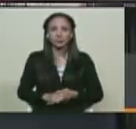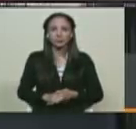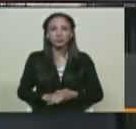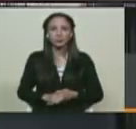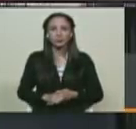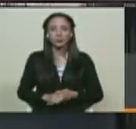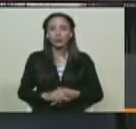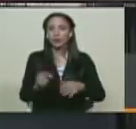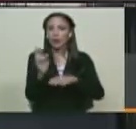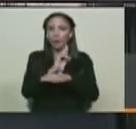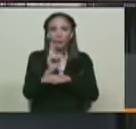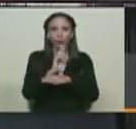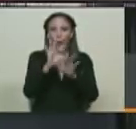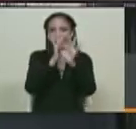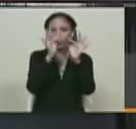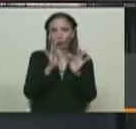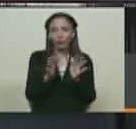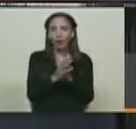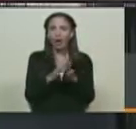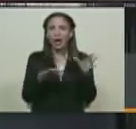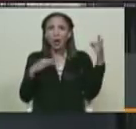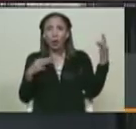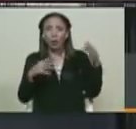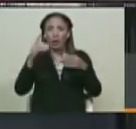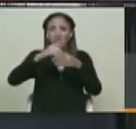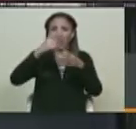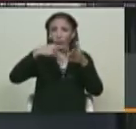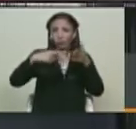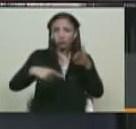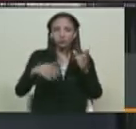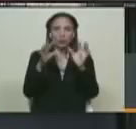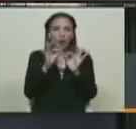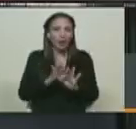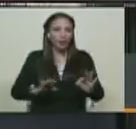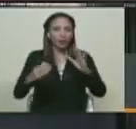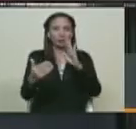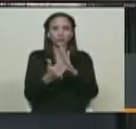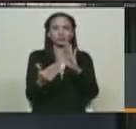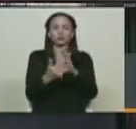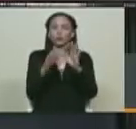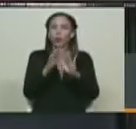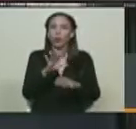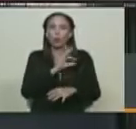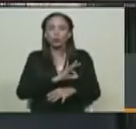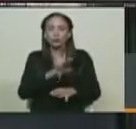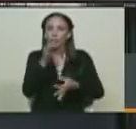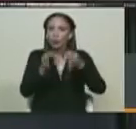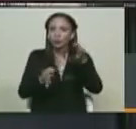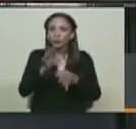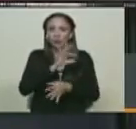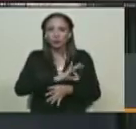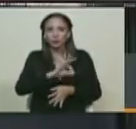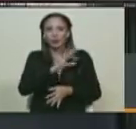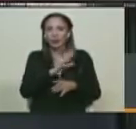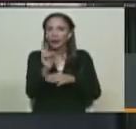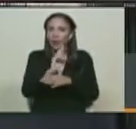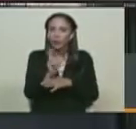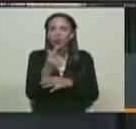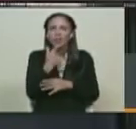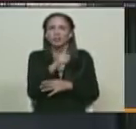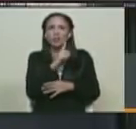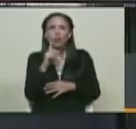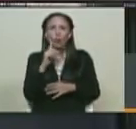directas, sin papeleo, sin intermediario, fórmulas de justicia social. Esto se llama, esto